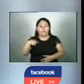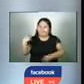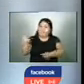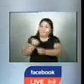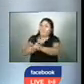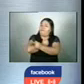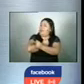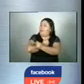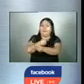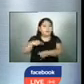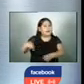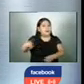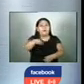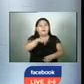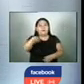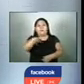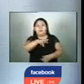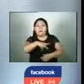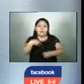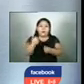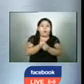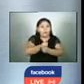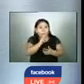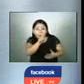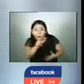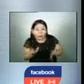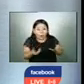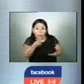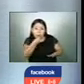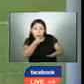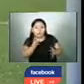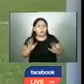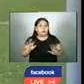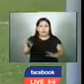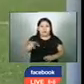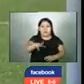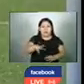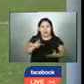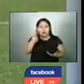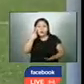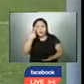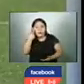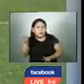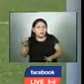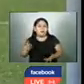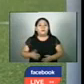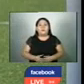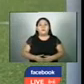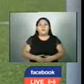por los demás. Por si tienen que comer, por si tienen dónde estar.